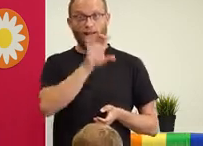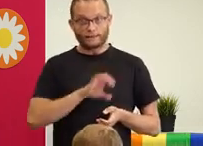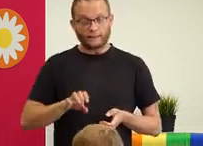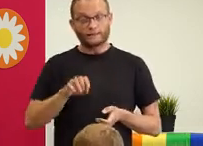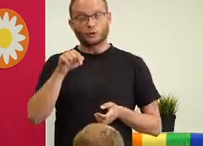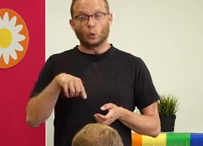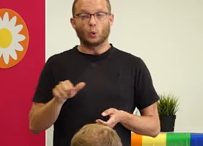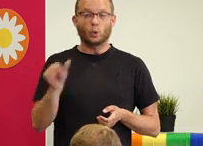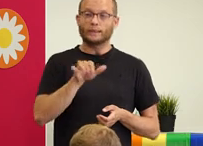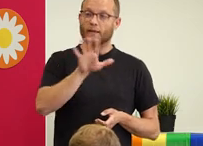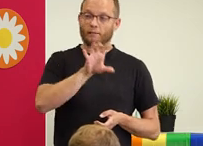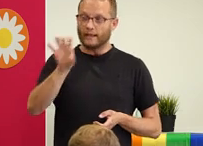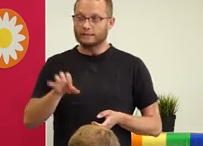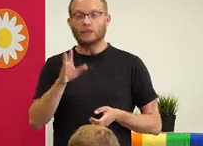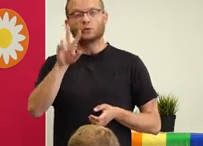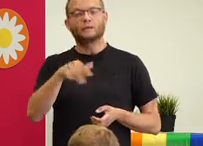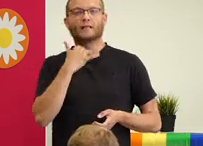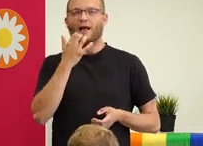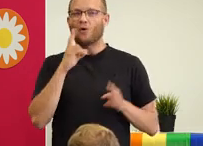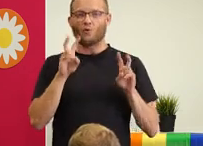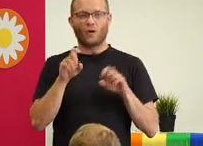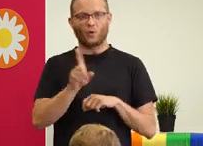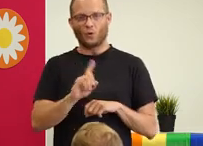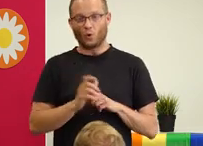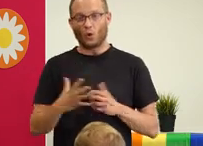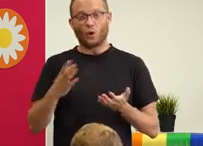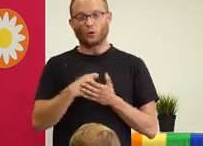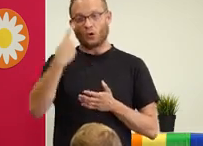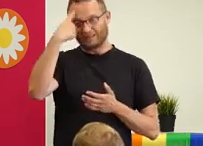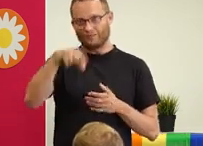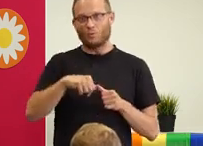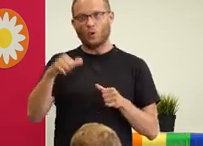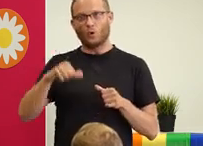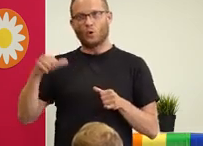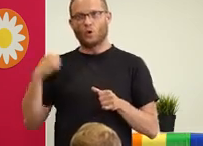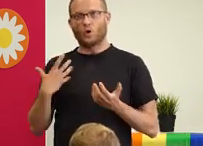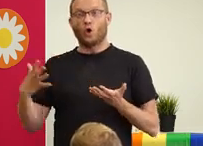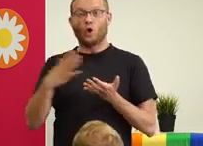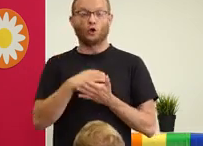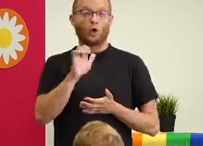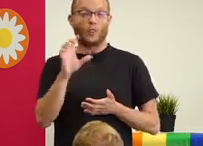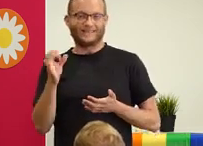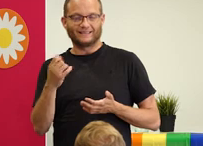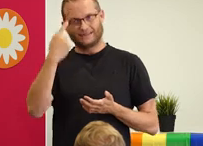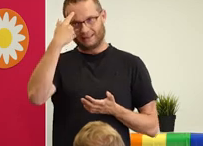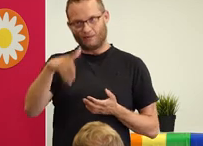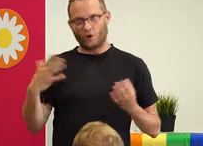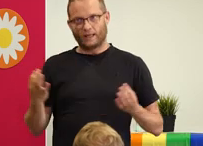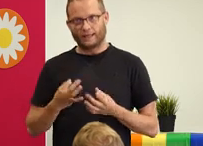este, no es como algo nuevo. Todos sabemos, o más bien todos